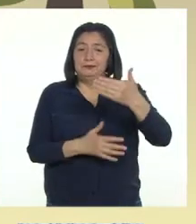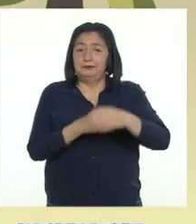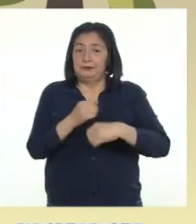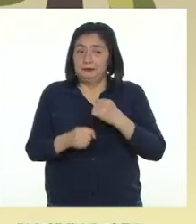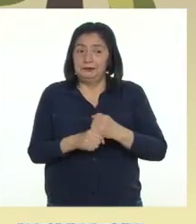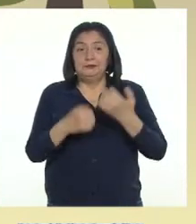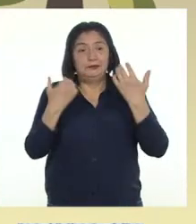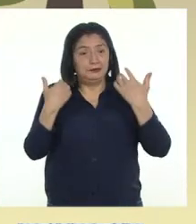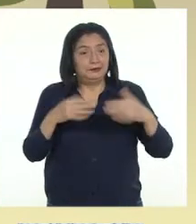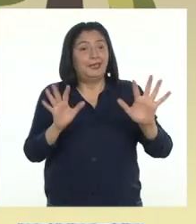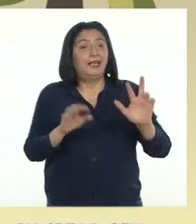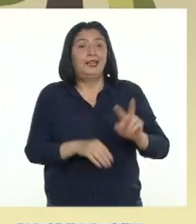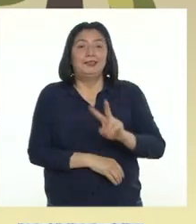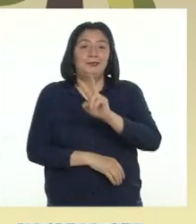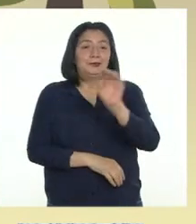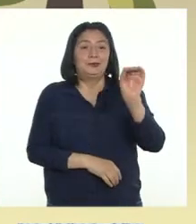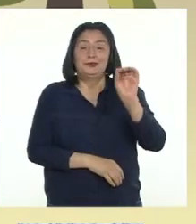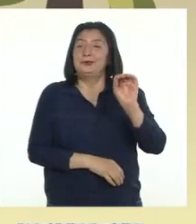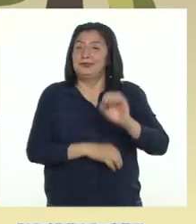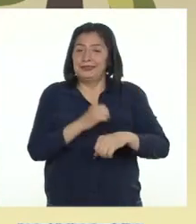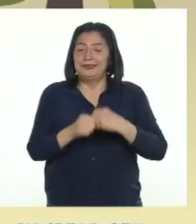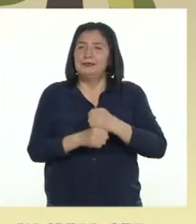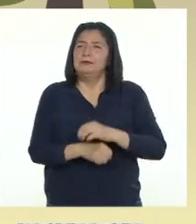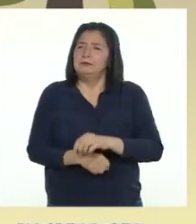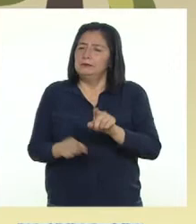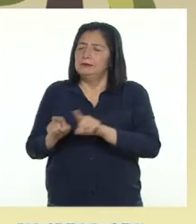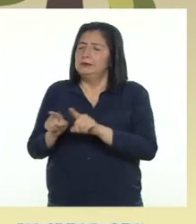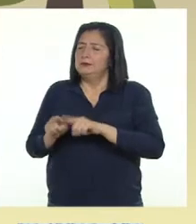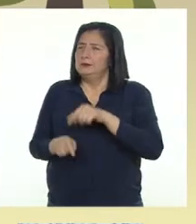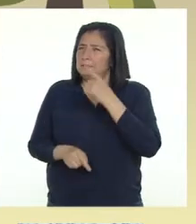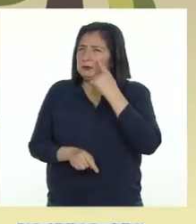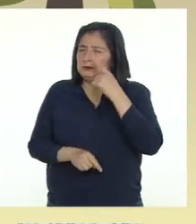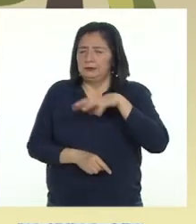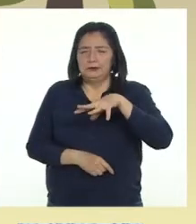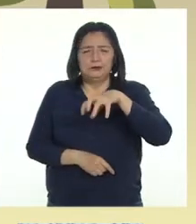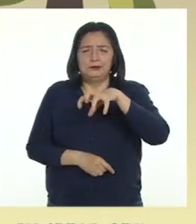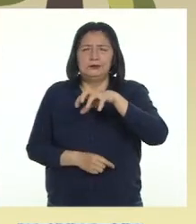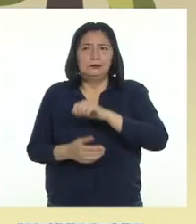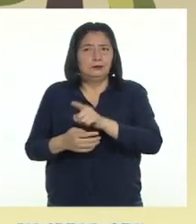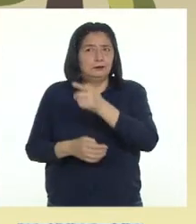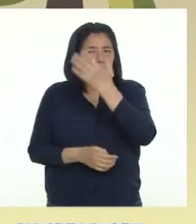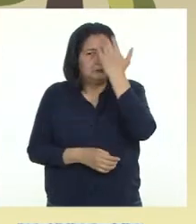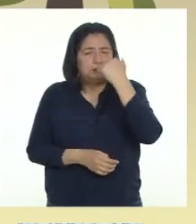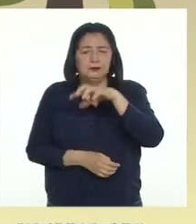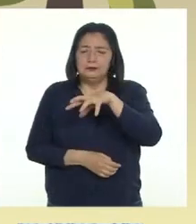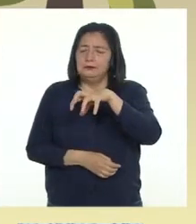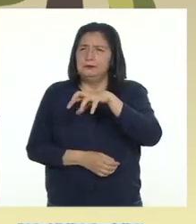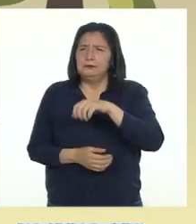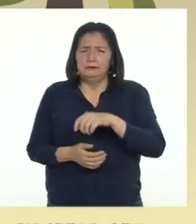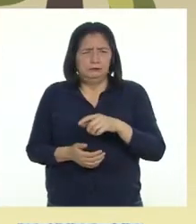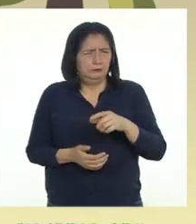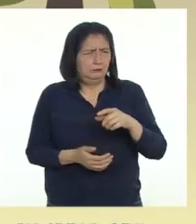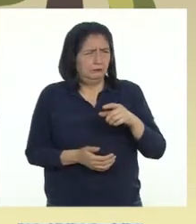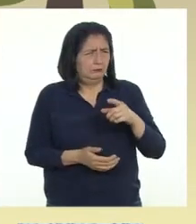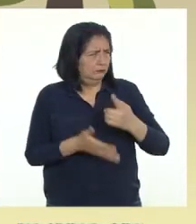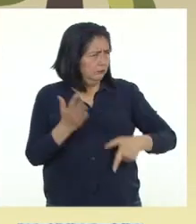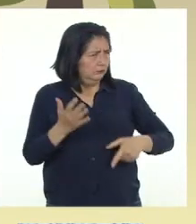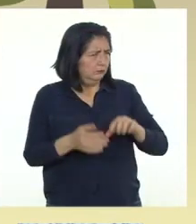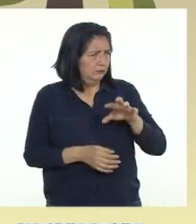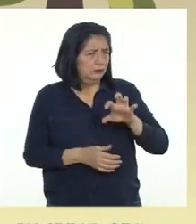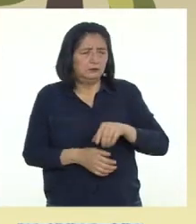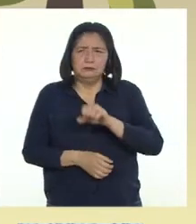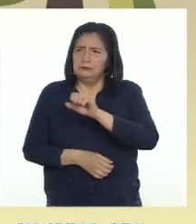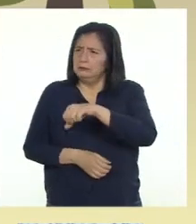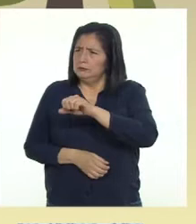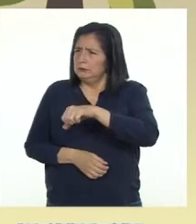año ya será el bicentenario. Y también conocimos a la araña. ¡No olviden a la araña! ¿Qué araña? ¡La